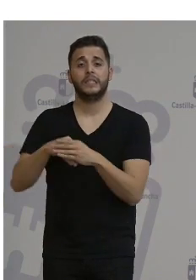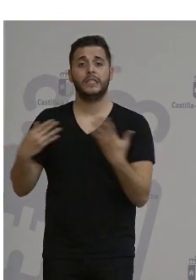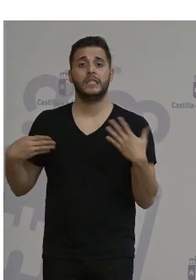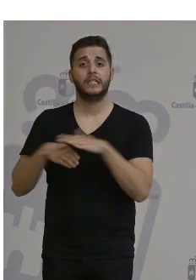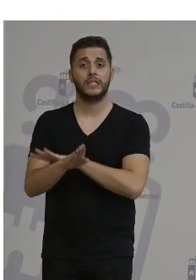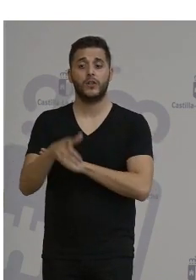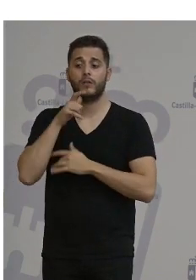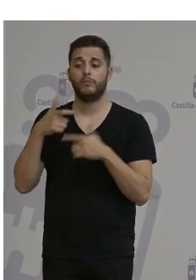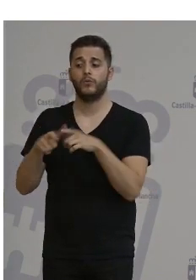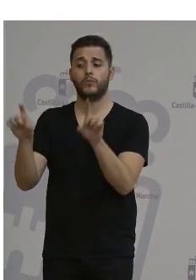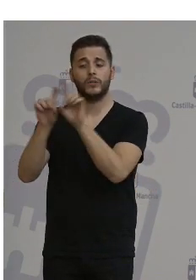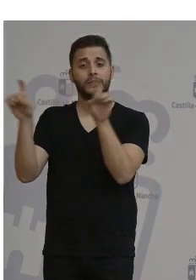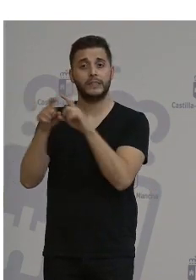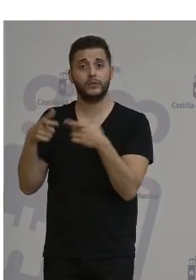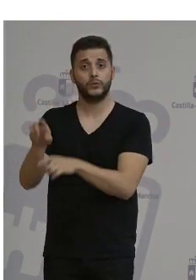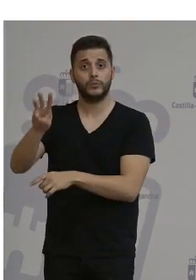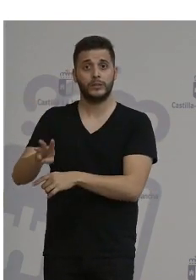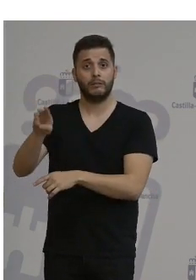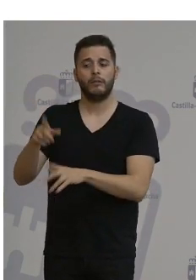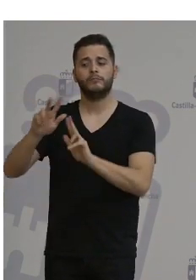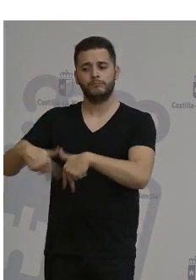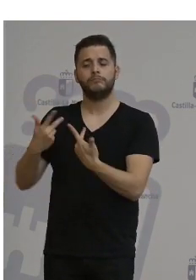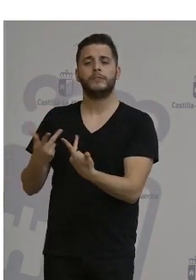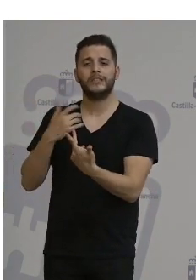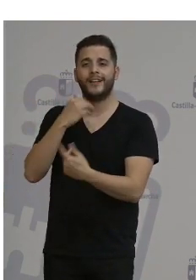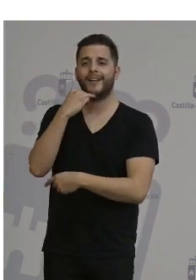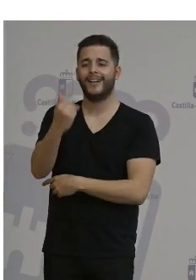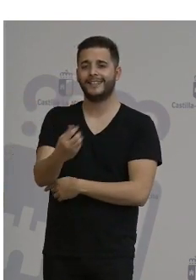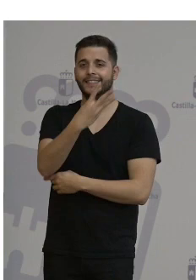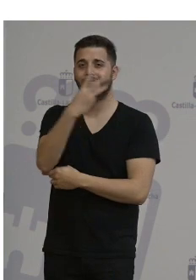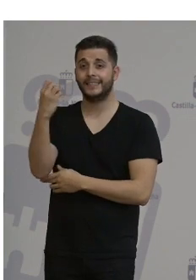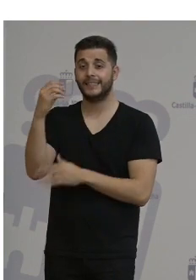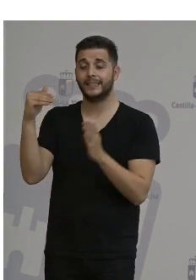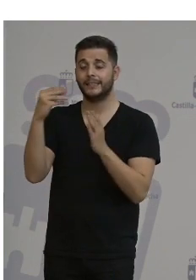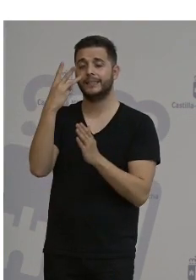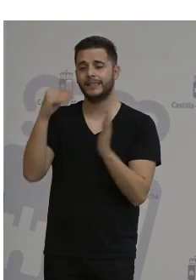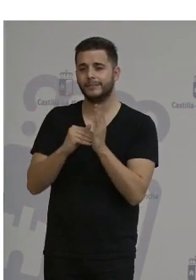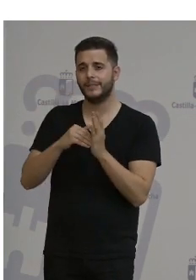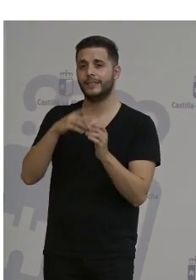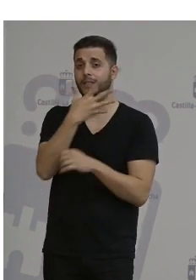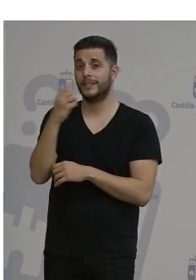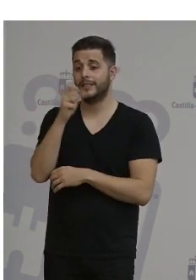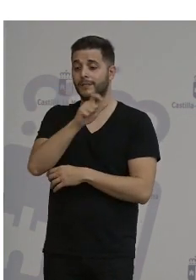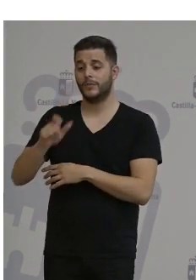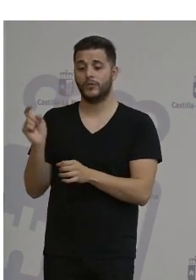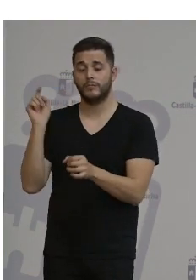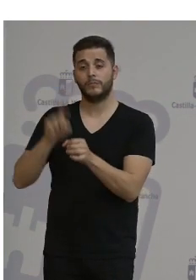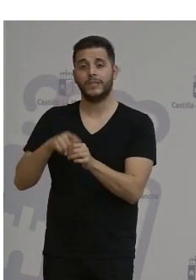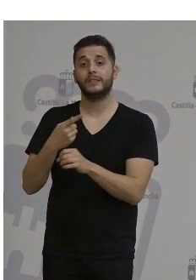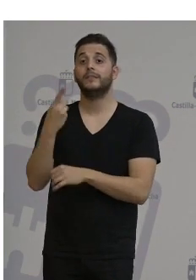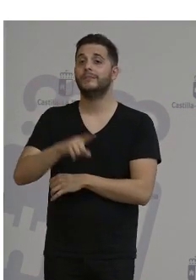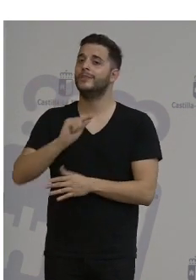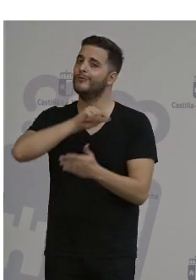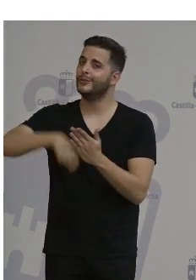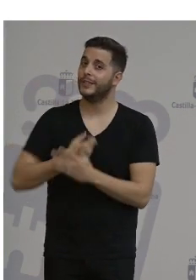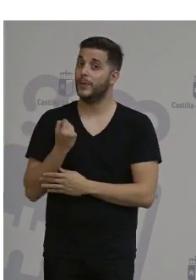sector y que ha permitido la participación de casi 3.500 personas y la contratación de más de 1.000 a través